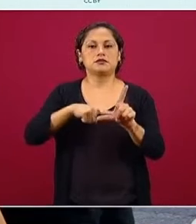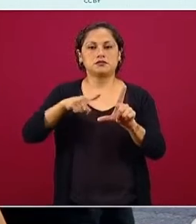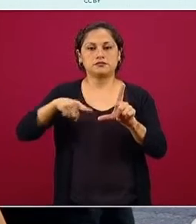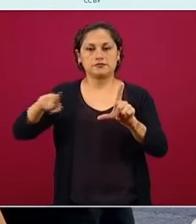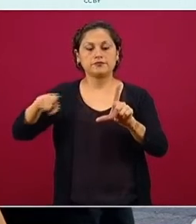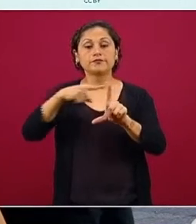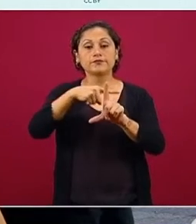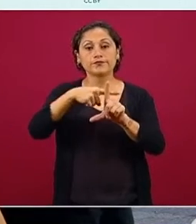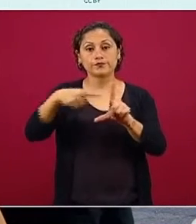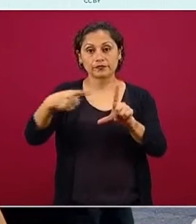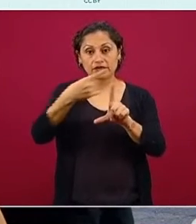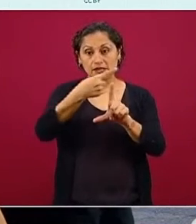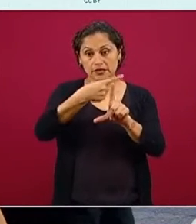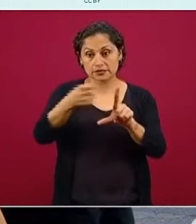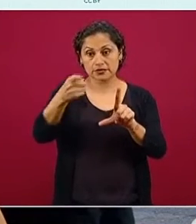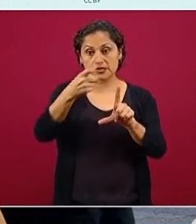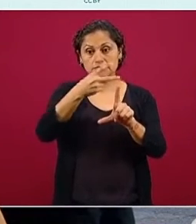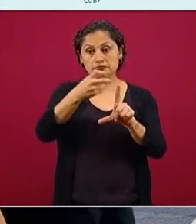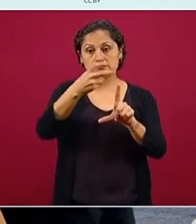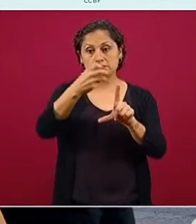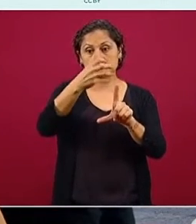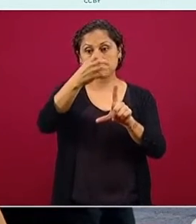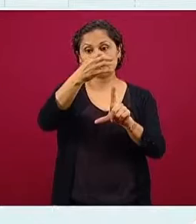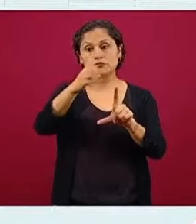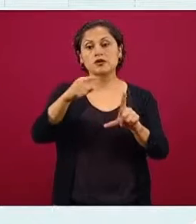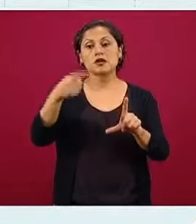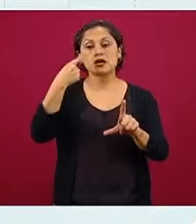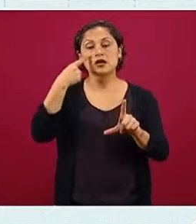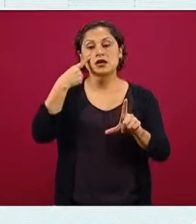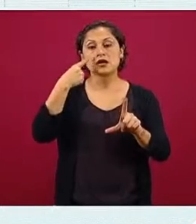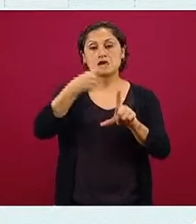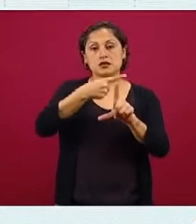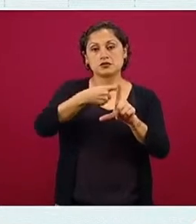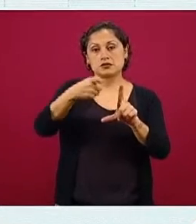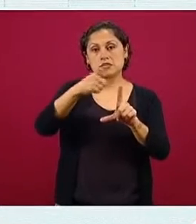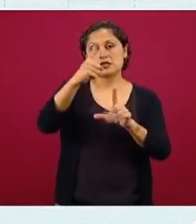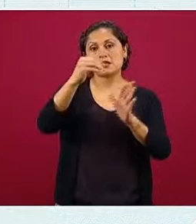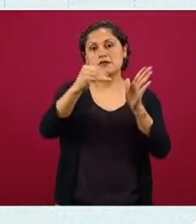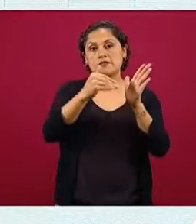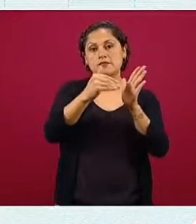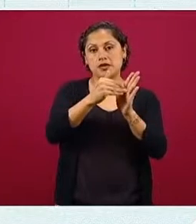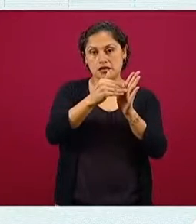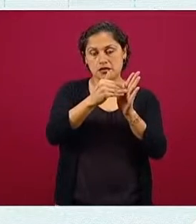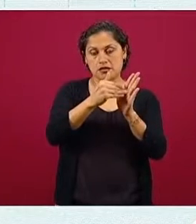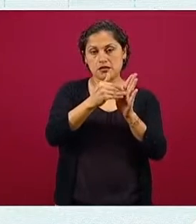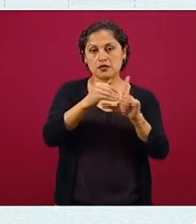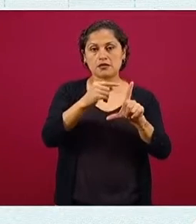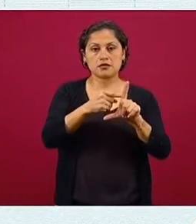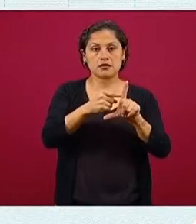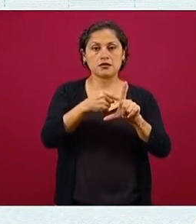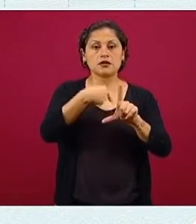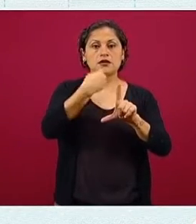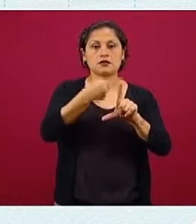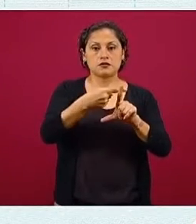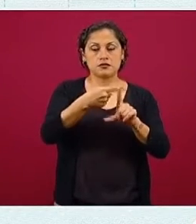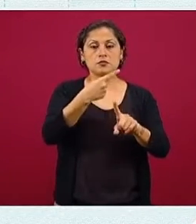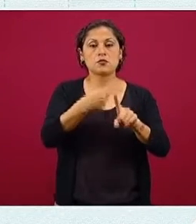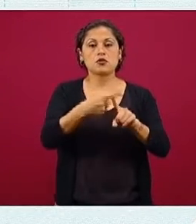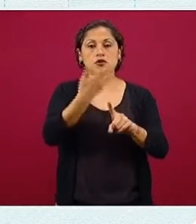como se va a ver en las distintas curvas de colores. Aquí pasamos de 100 a 1000, es decir, se multiplicó